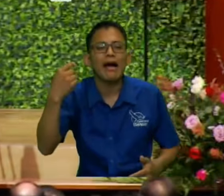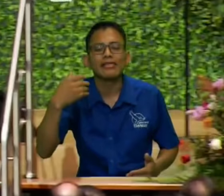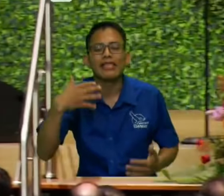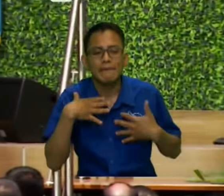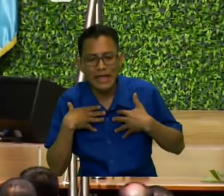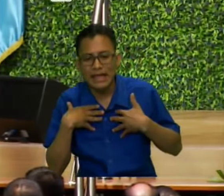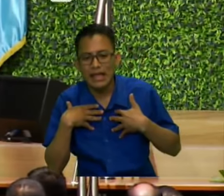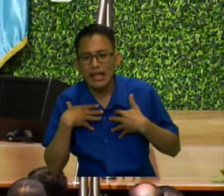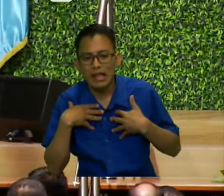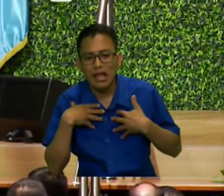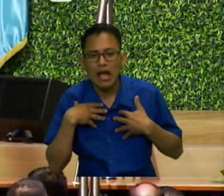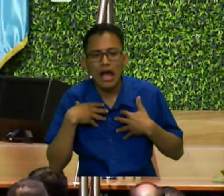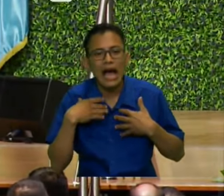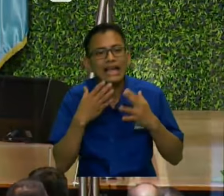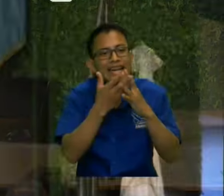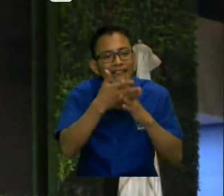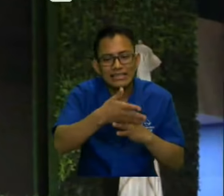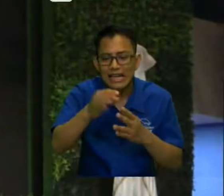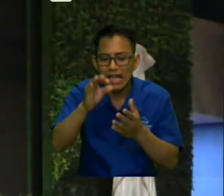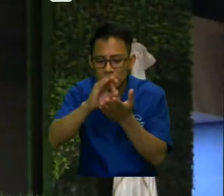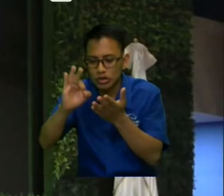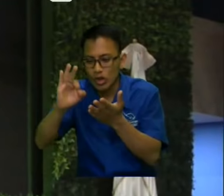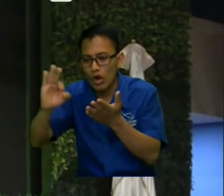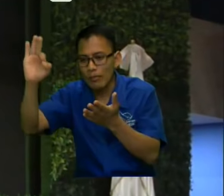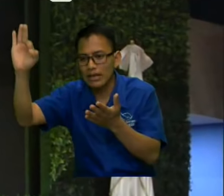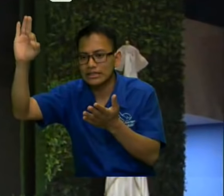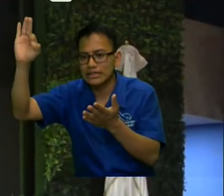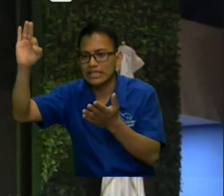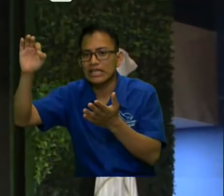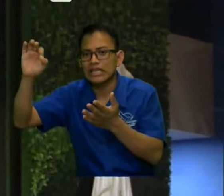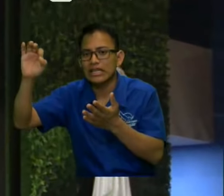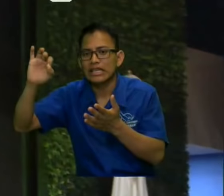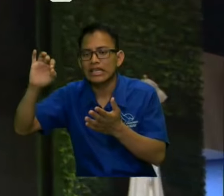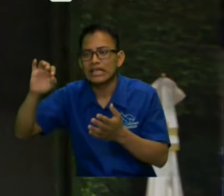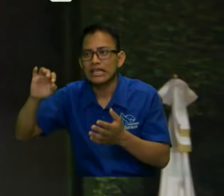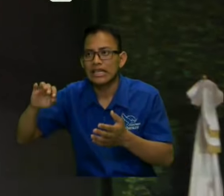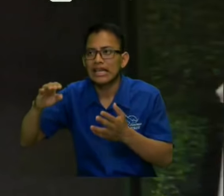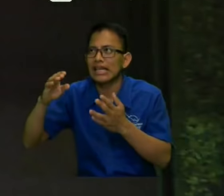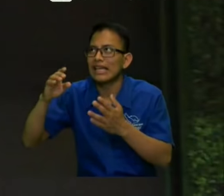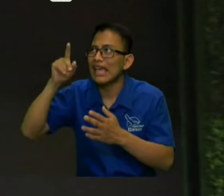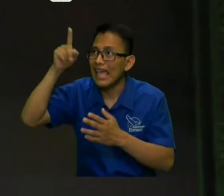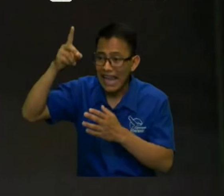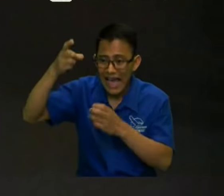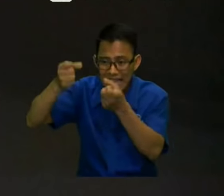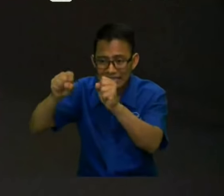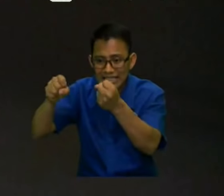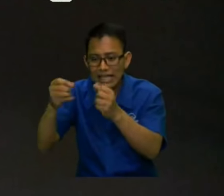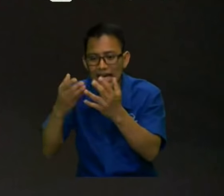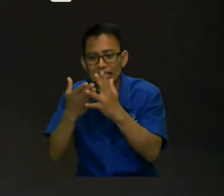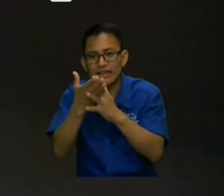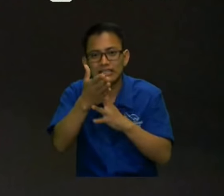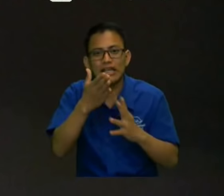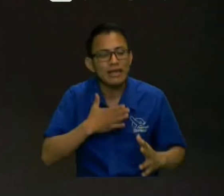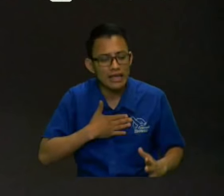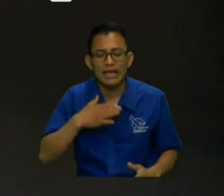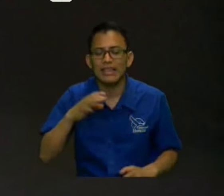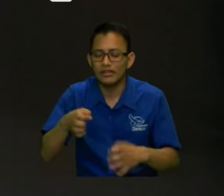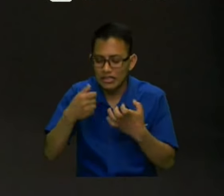Por las obras que Él hace a través de mí o en mí. Entonces de aquí yo sé que ese testimonio es